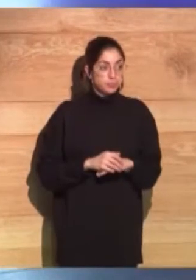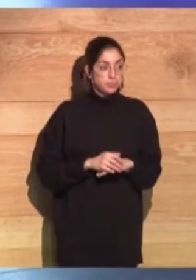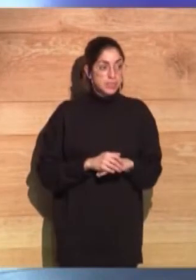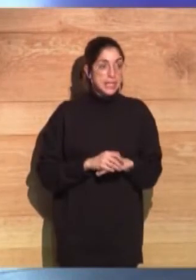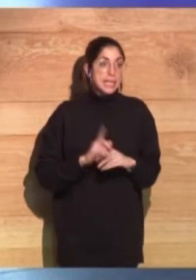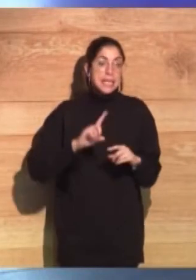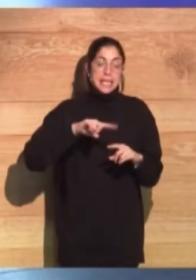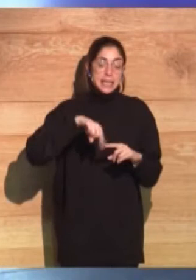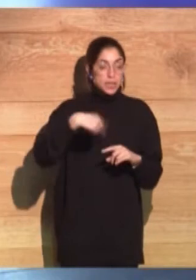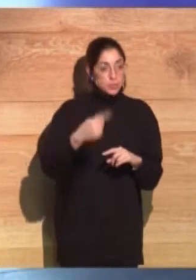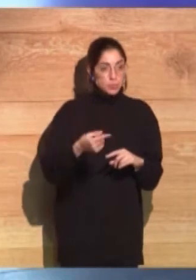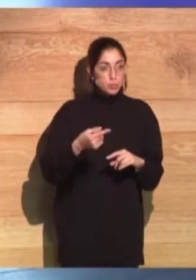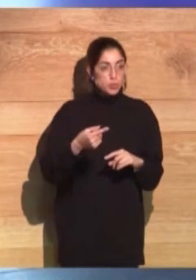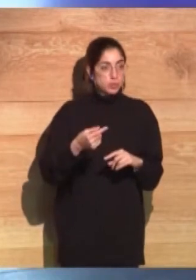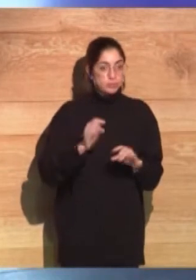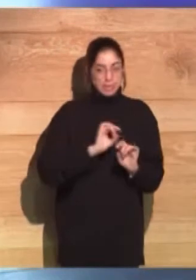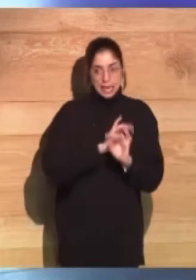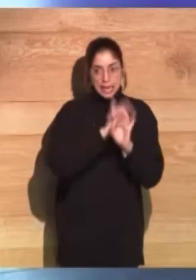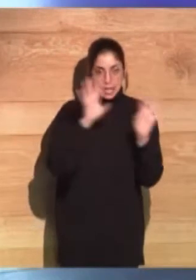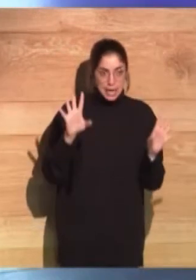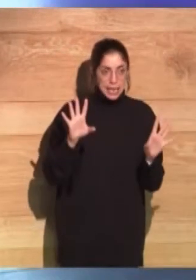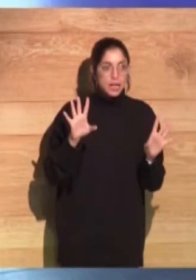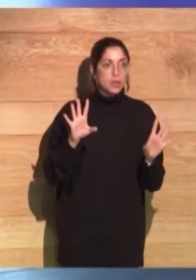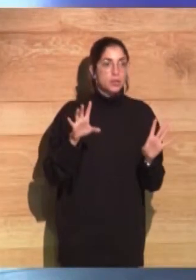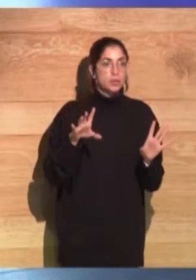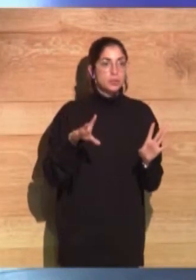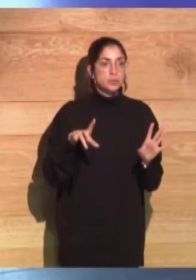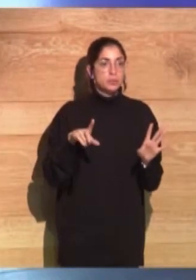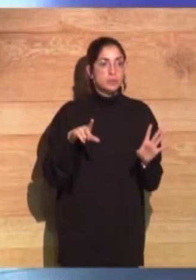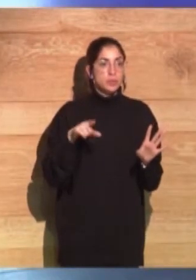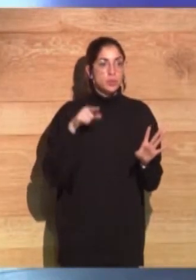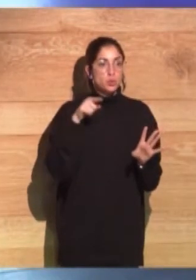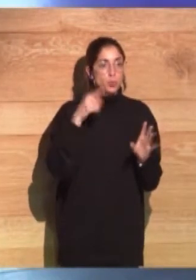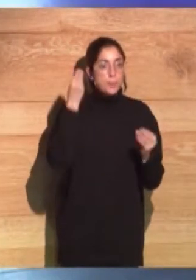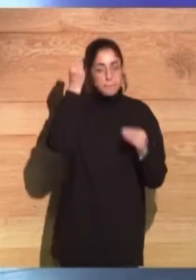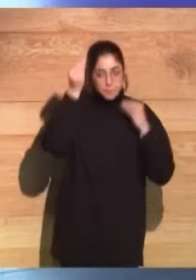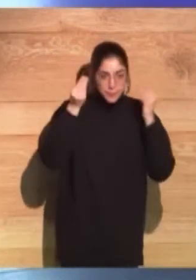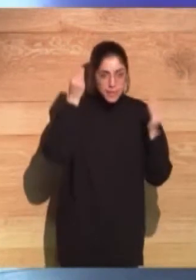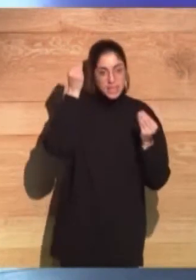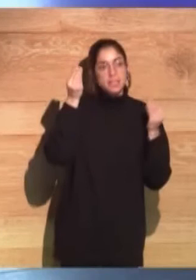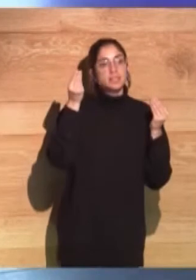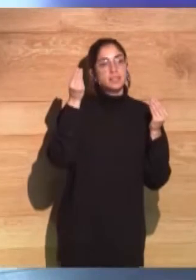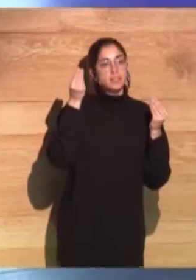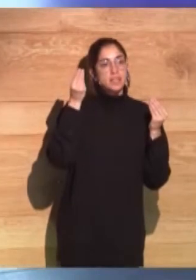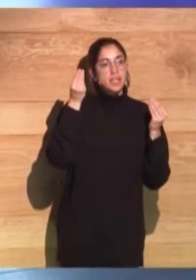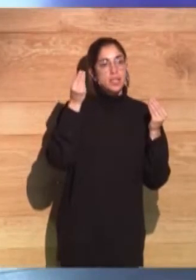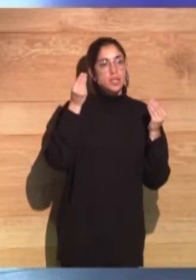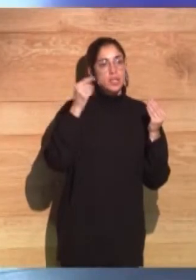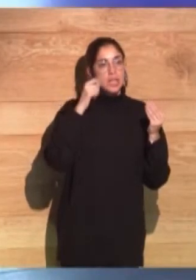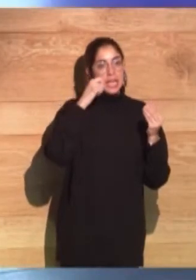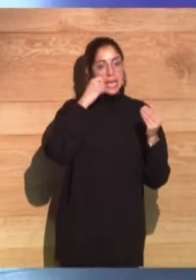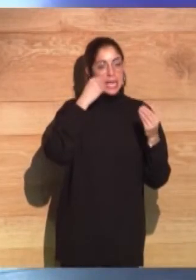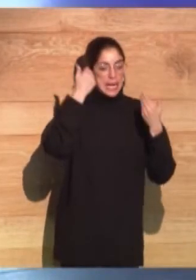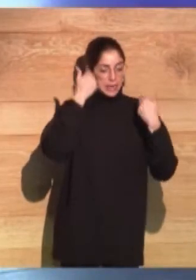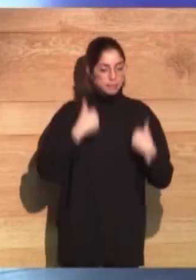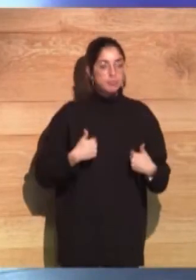Y luego, por supuesto, considera que eres parte de la raza humana, y